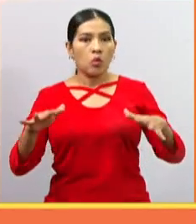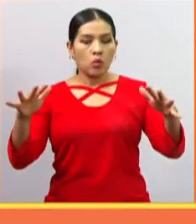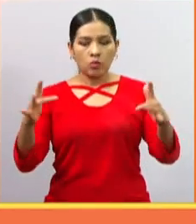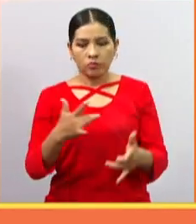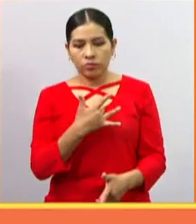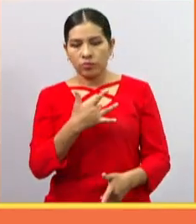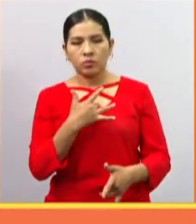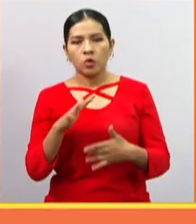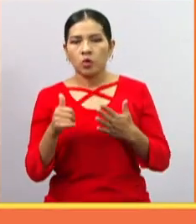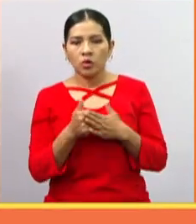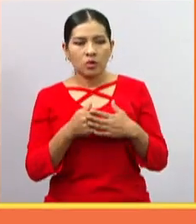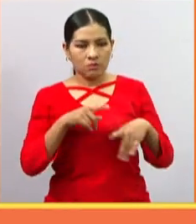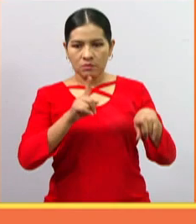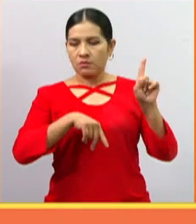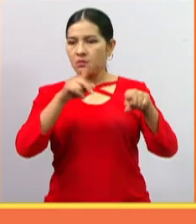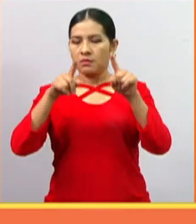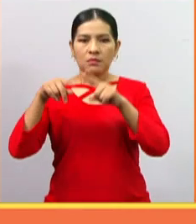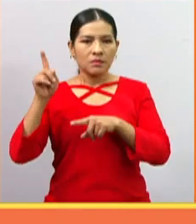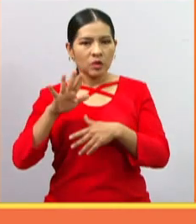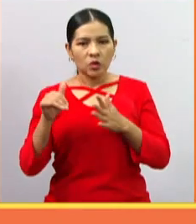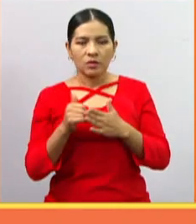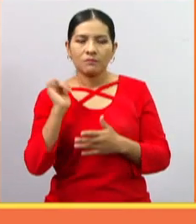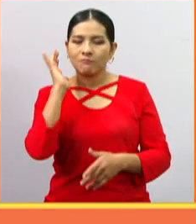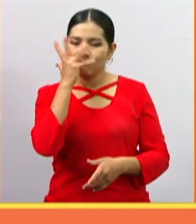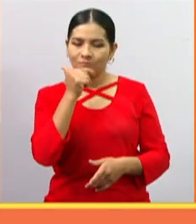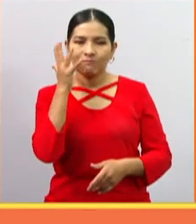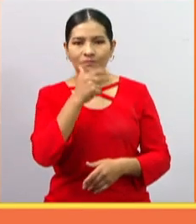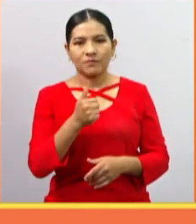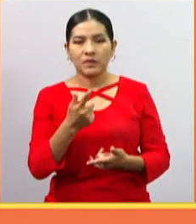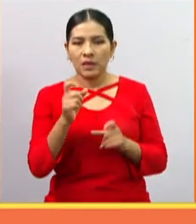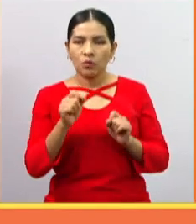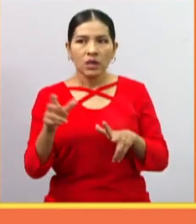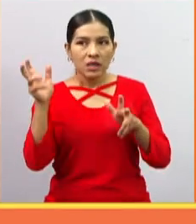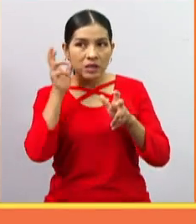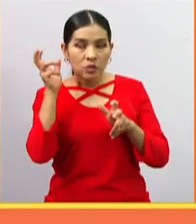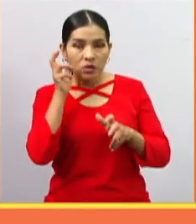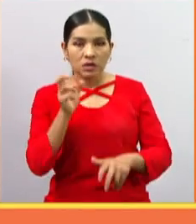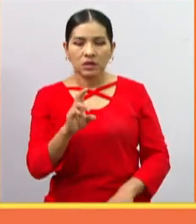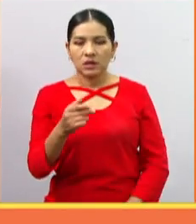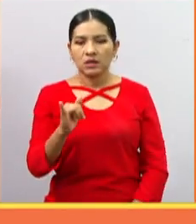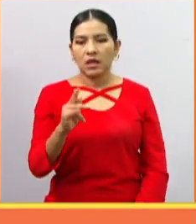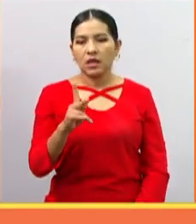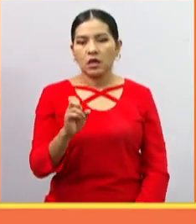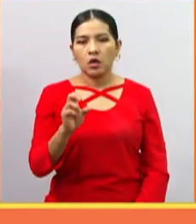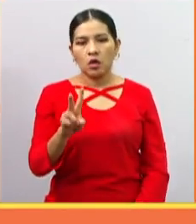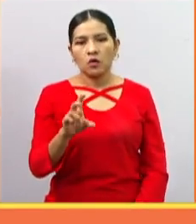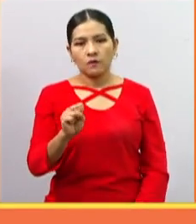ricas, son muy atractivas. Entonces, escuchar Tchaikovsky en vivo